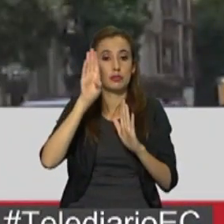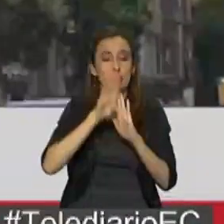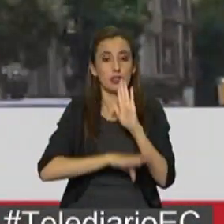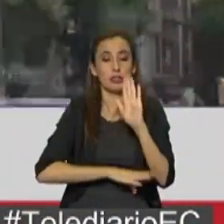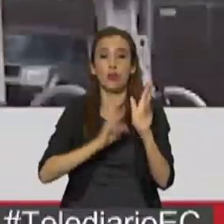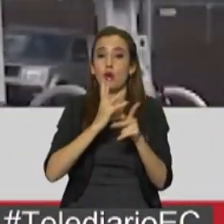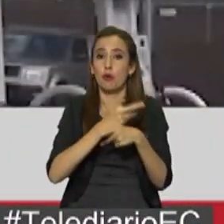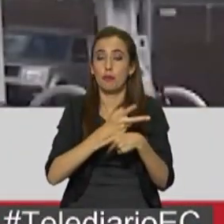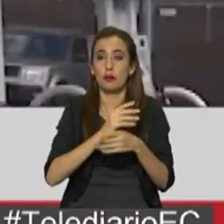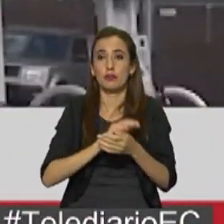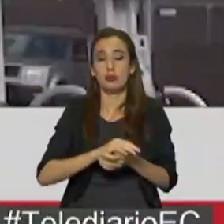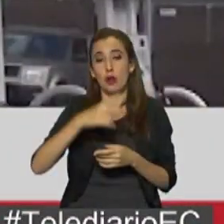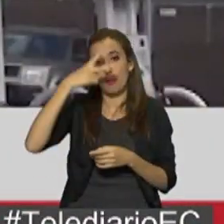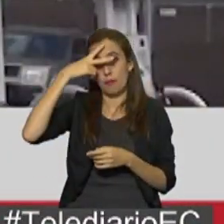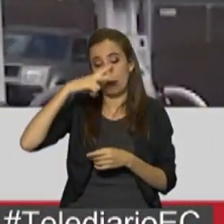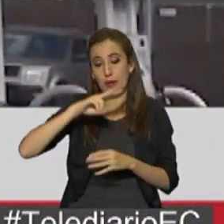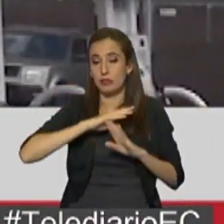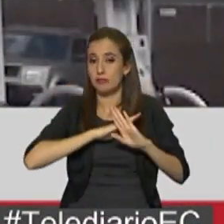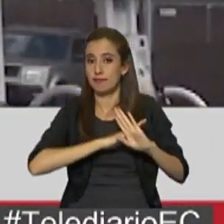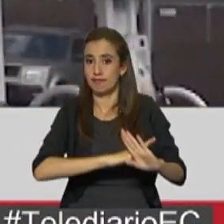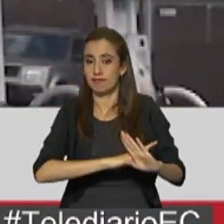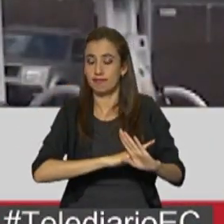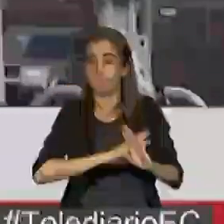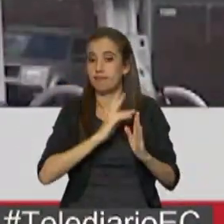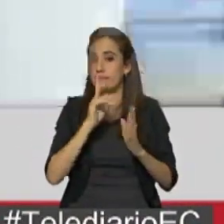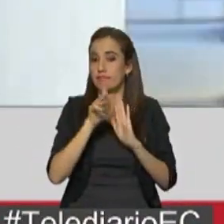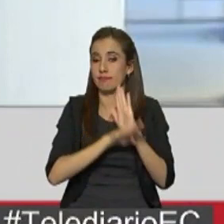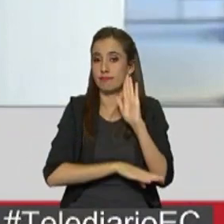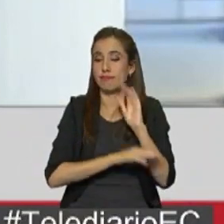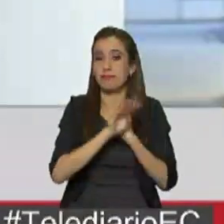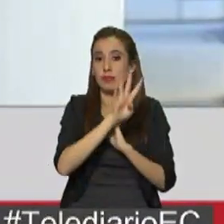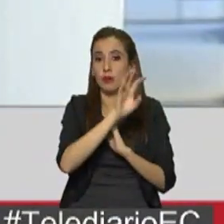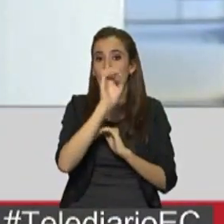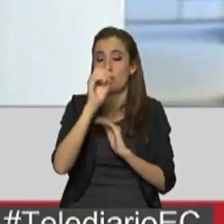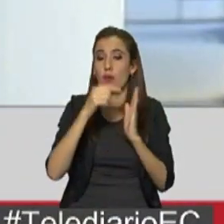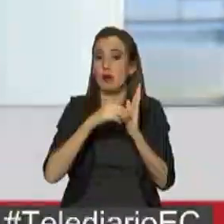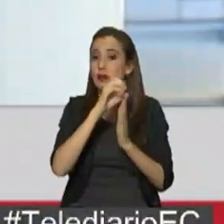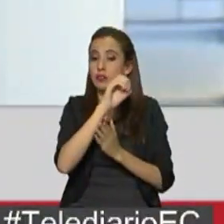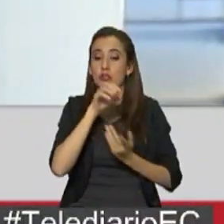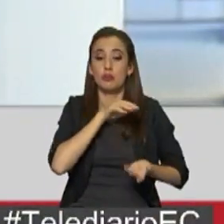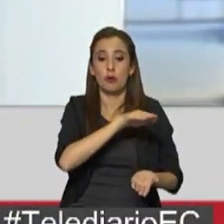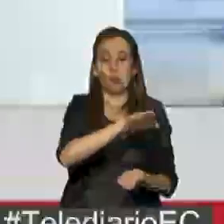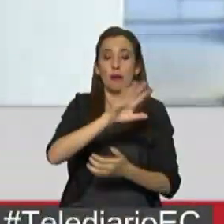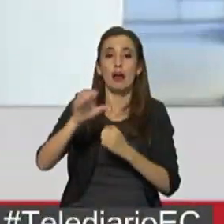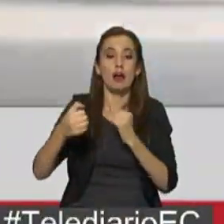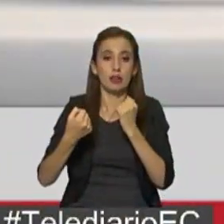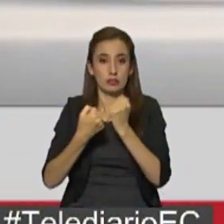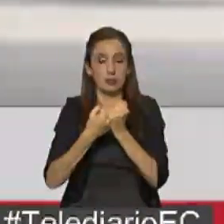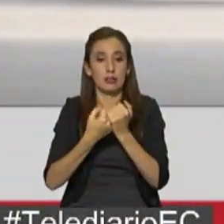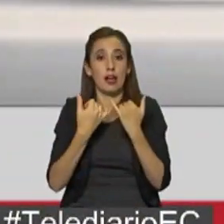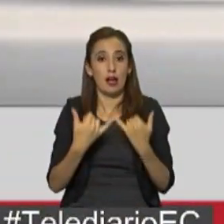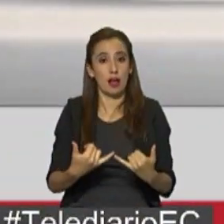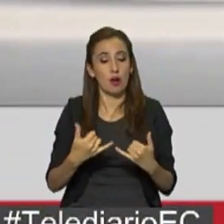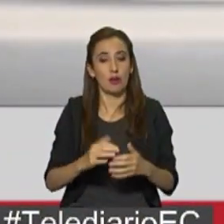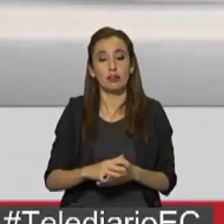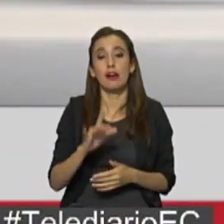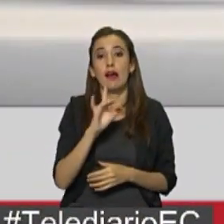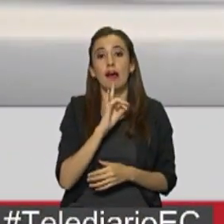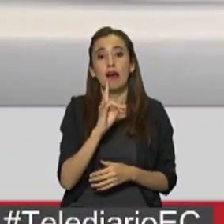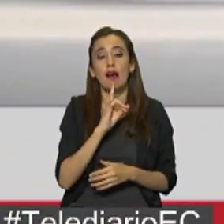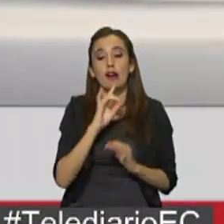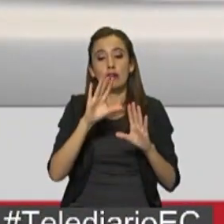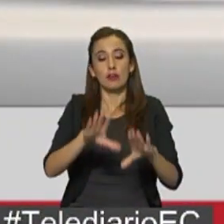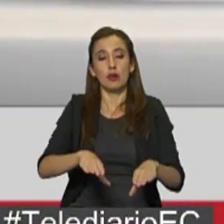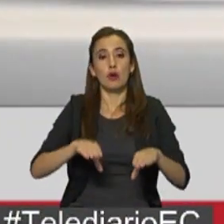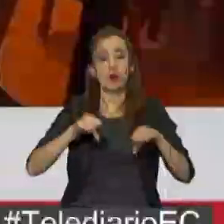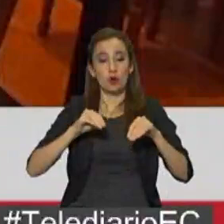méxico que rechazó inicialmente reducir la producción en 400.000 barriles ahora se sumó al pacto mundial eeuu absorbería